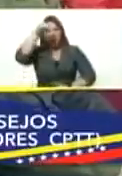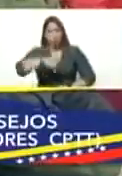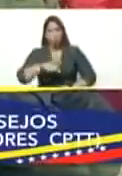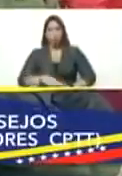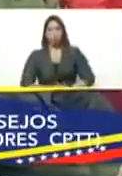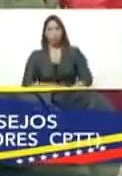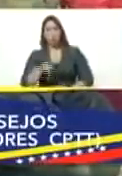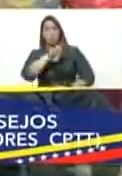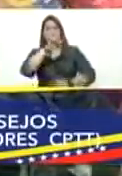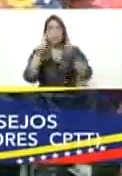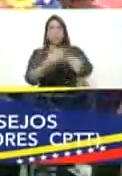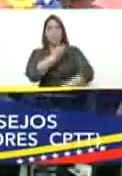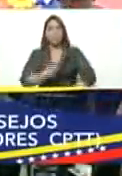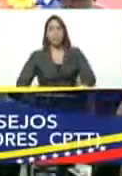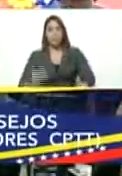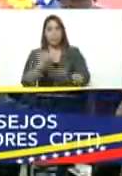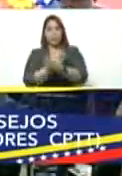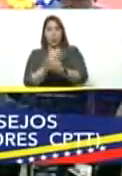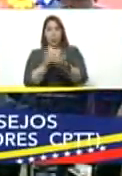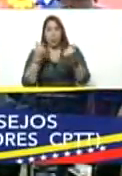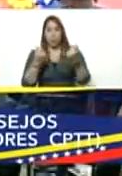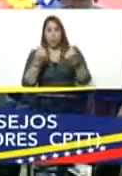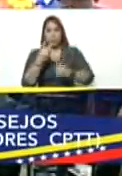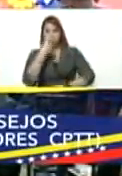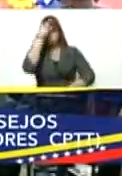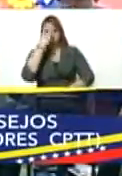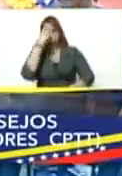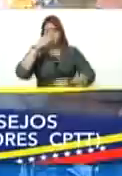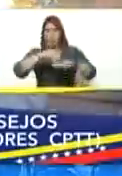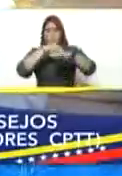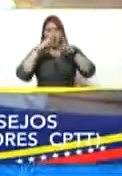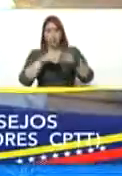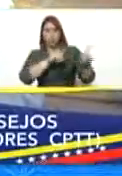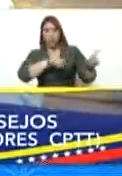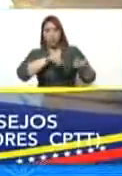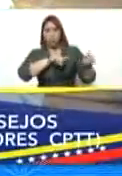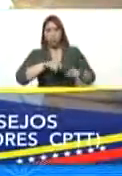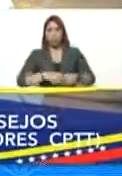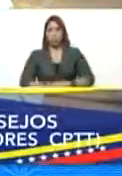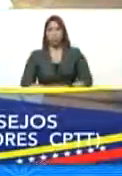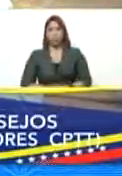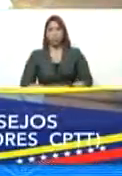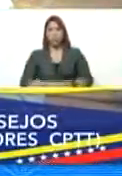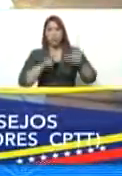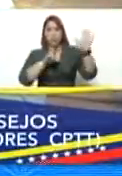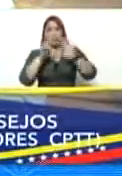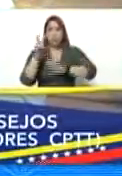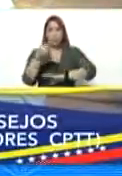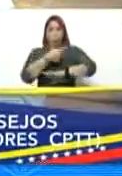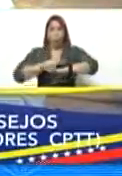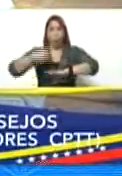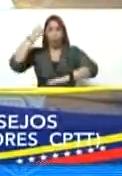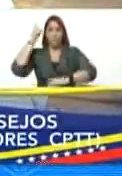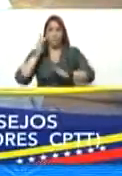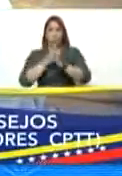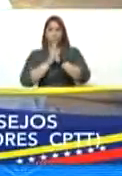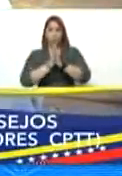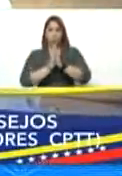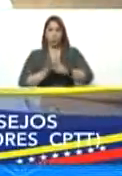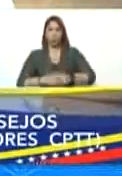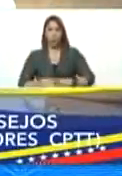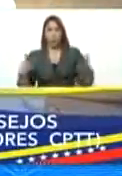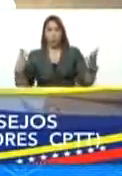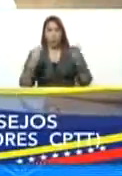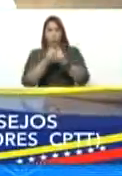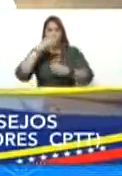al vicepresidente de Economía Tarek, al ministro de Agricultura, y en 72 horas con el coronel